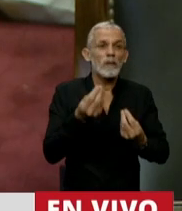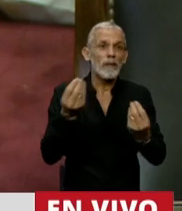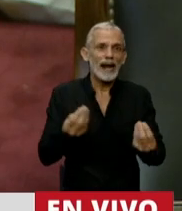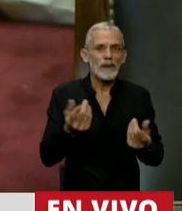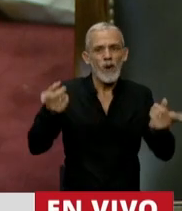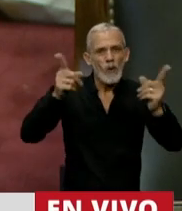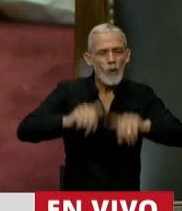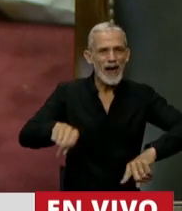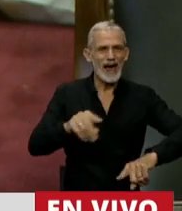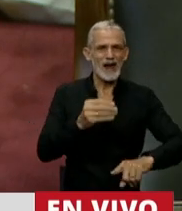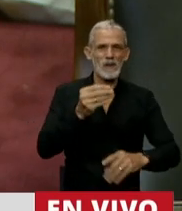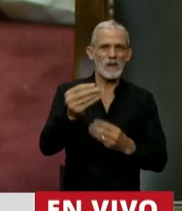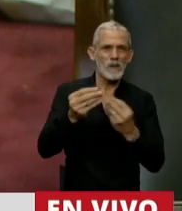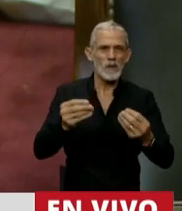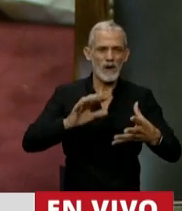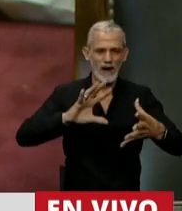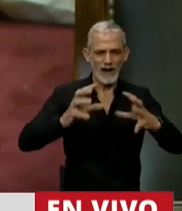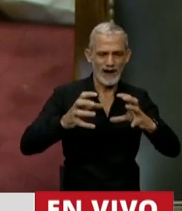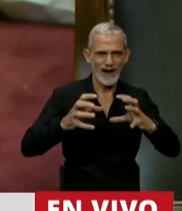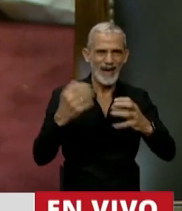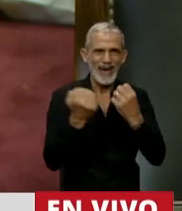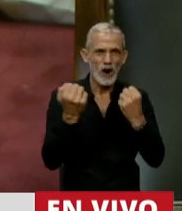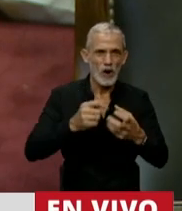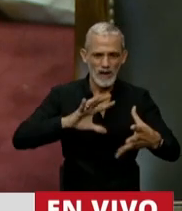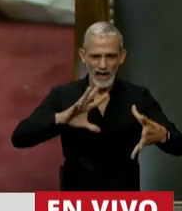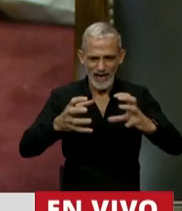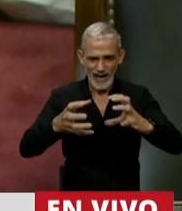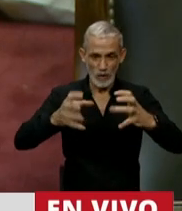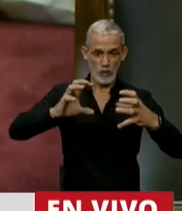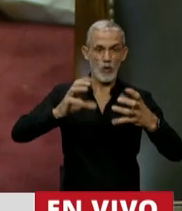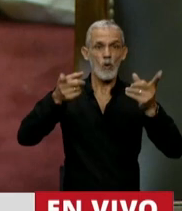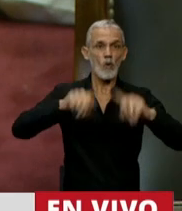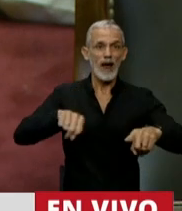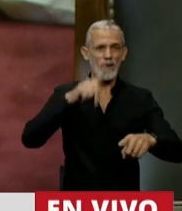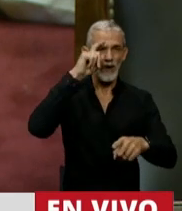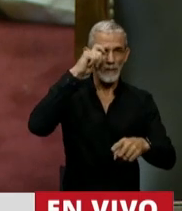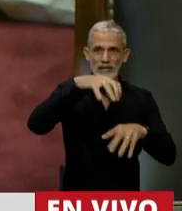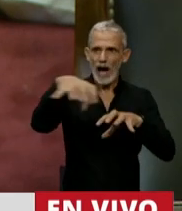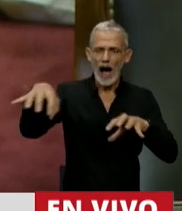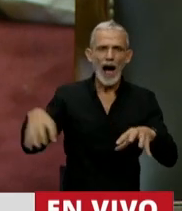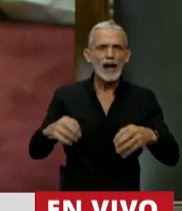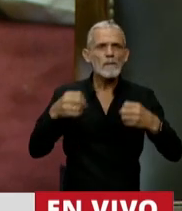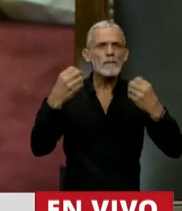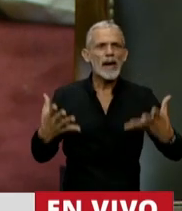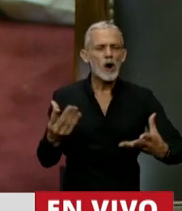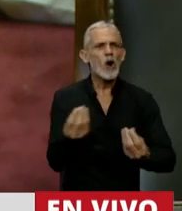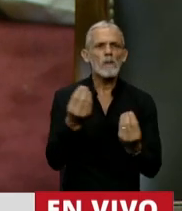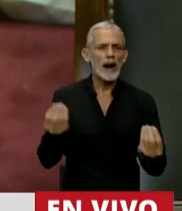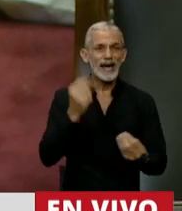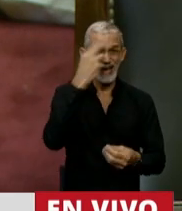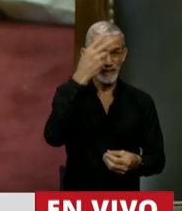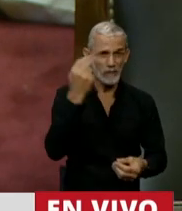restablecer la deteriorada red de atención primaria para que las